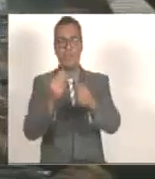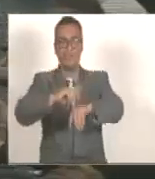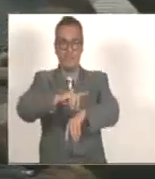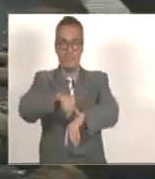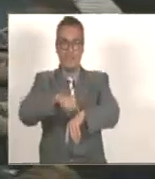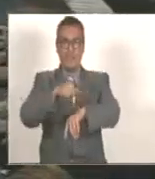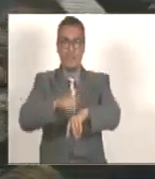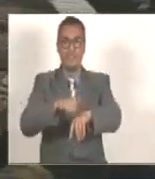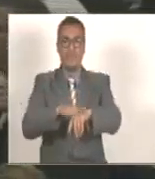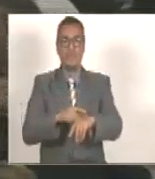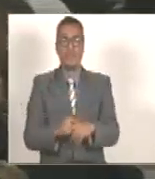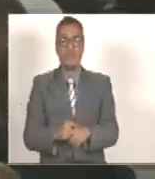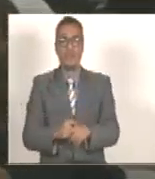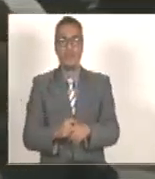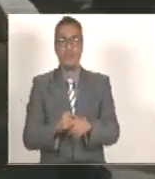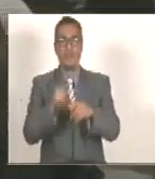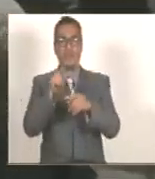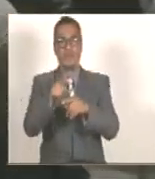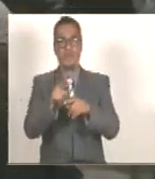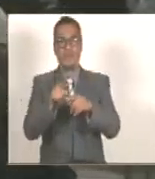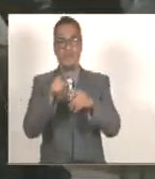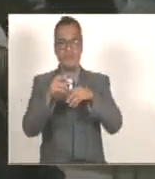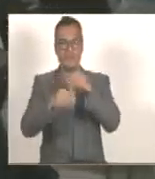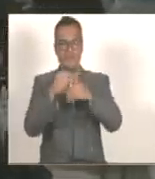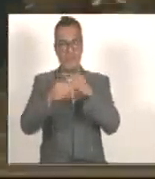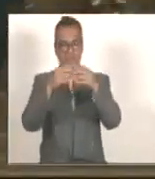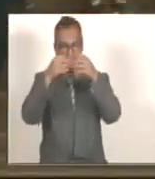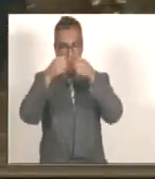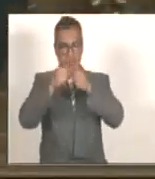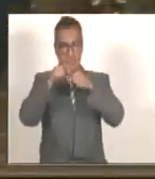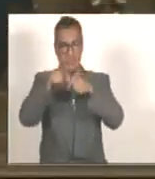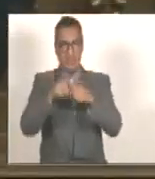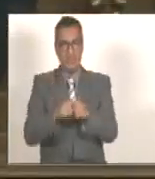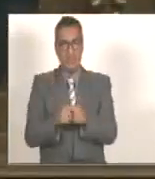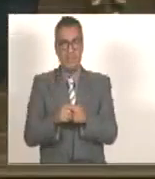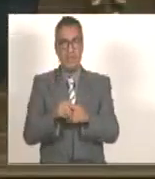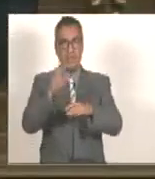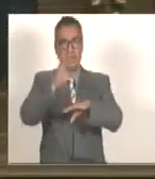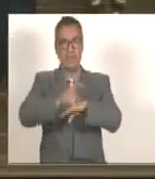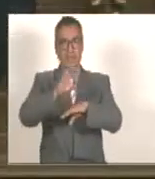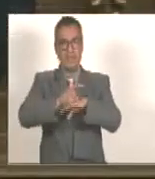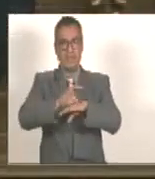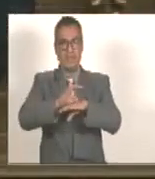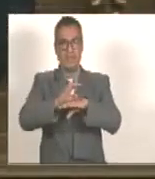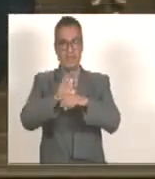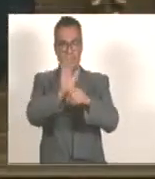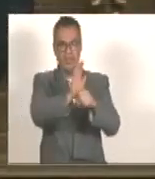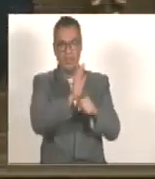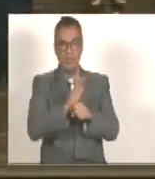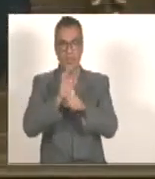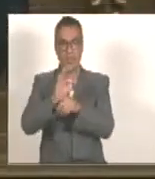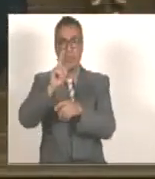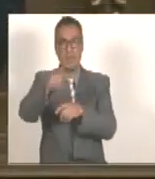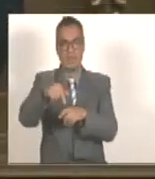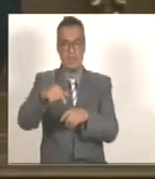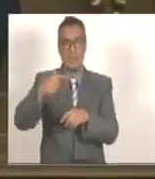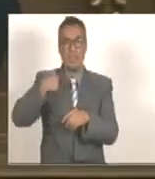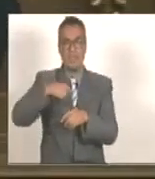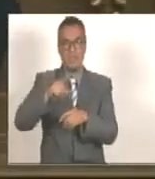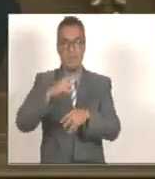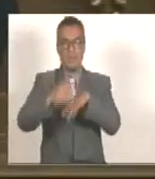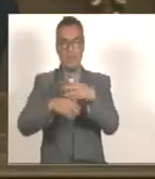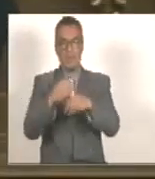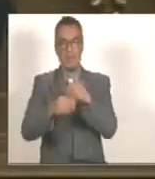horas estado en esos penales, en los centros preventivos, y allí también hemos